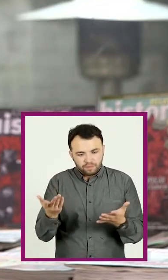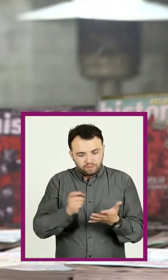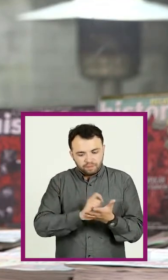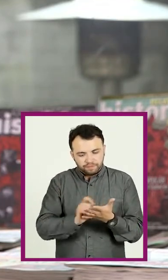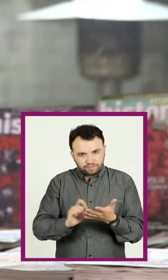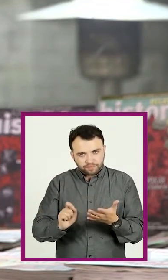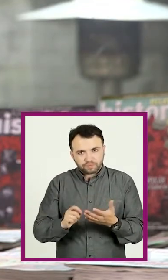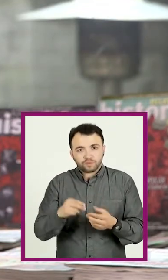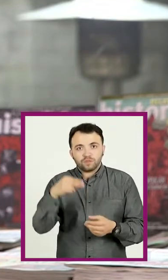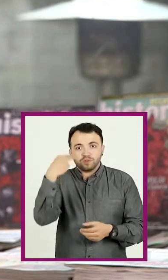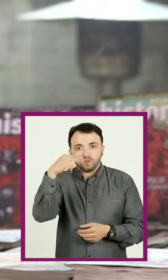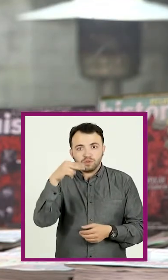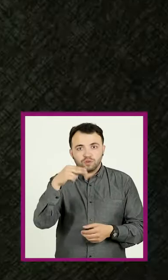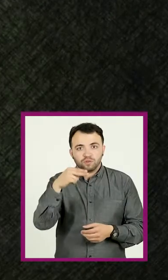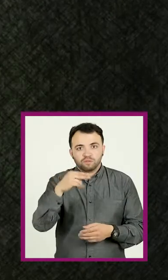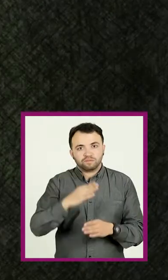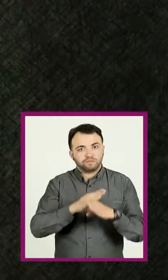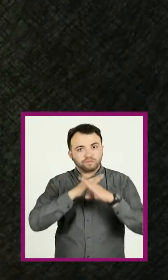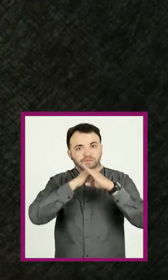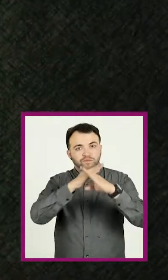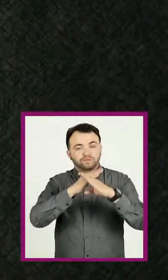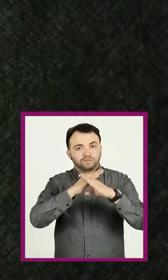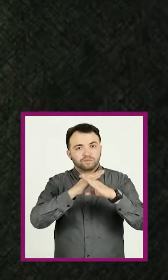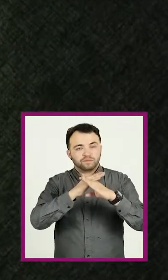trabajó se llama El Anticristo.